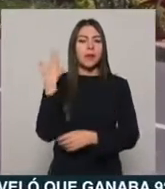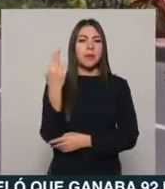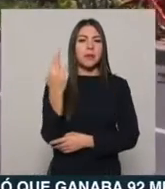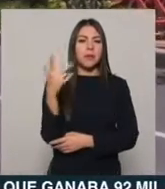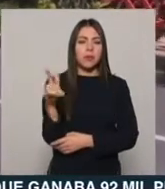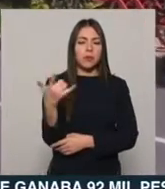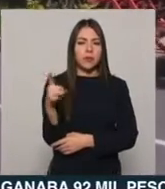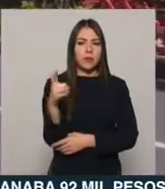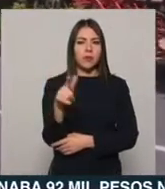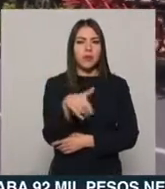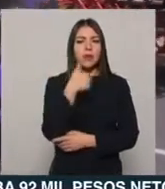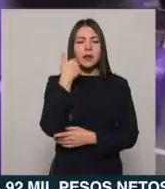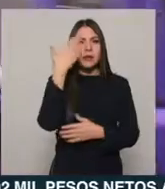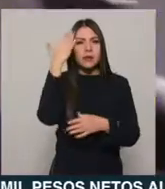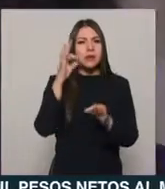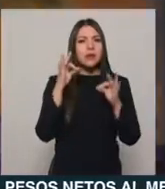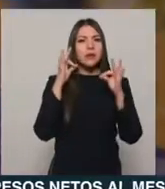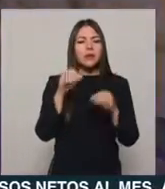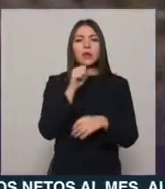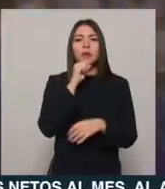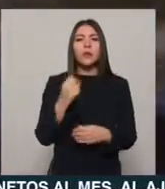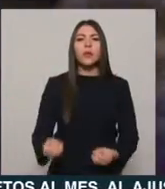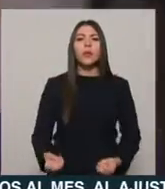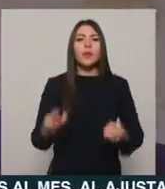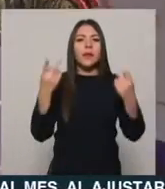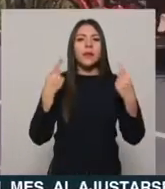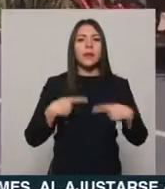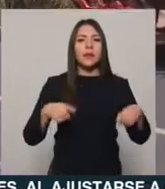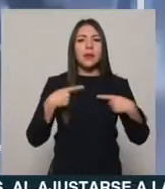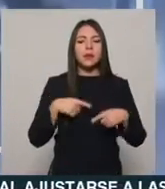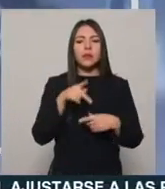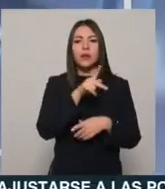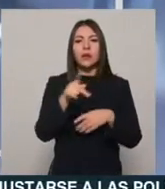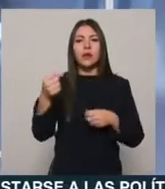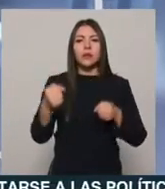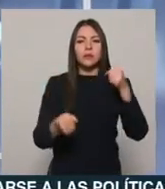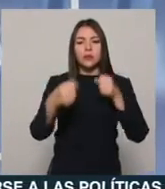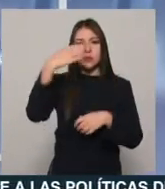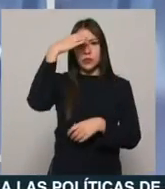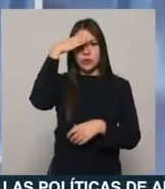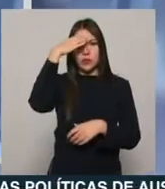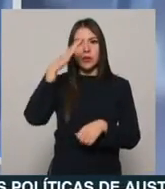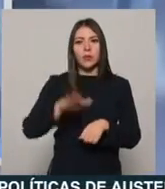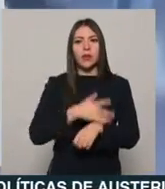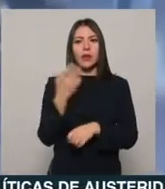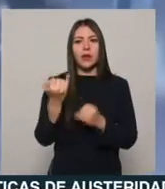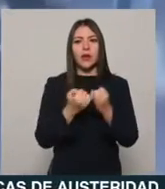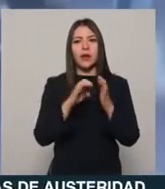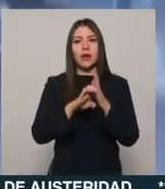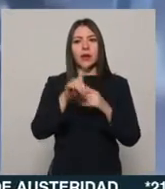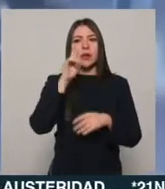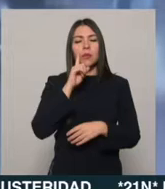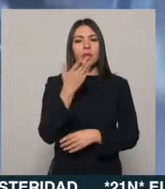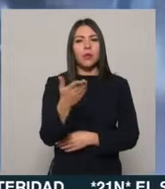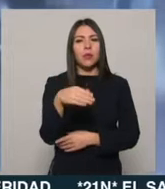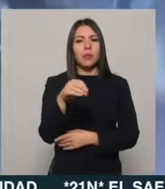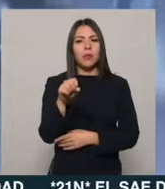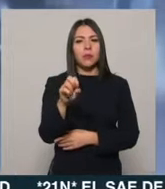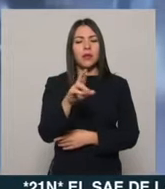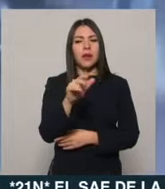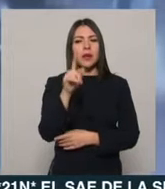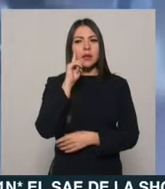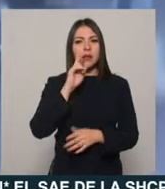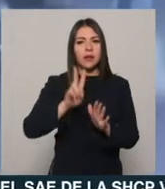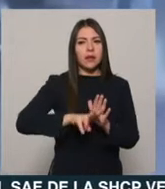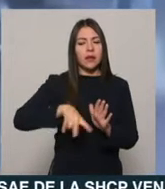objetivo es tener un padrón confiable de las personas que operan las unidades. Esto ante casos como el de Montserrat, quien se arrojó de un